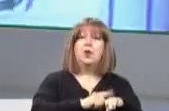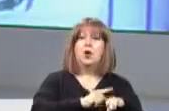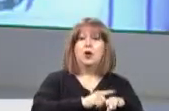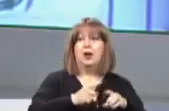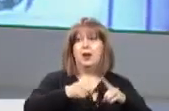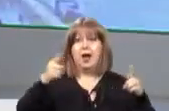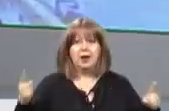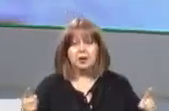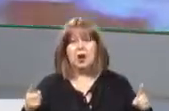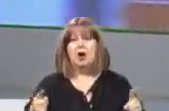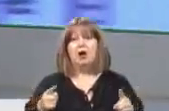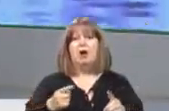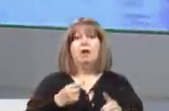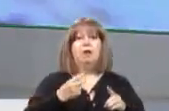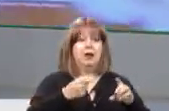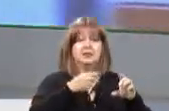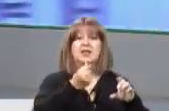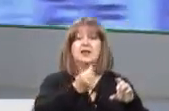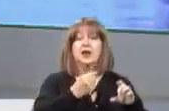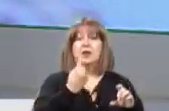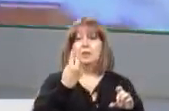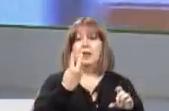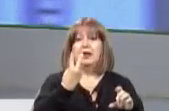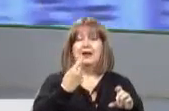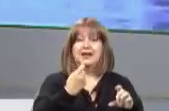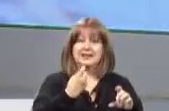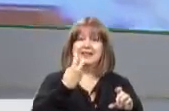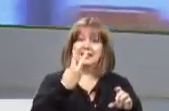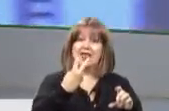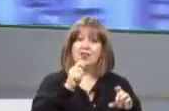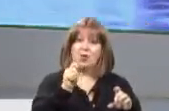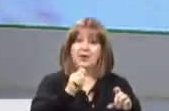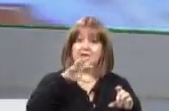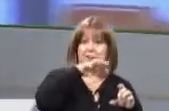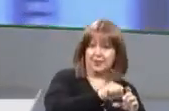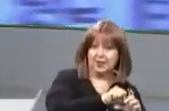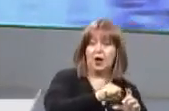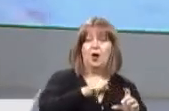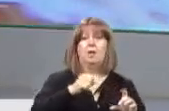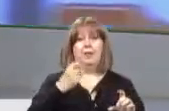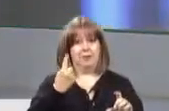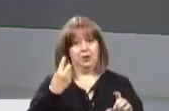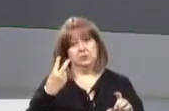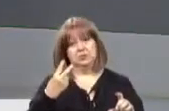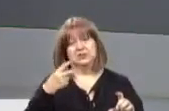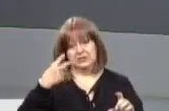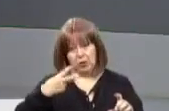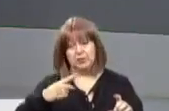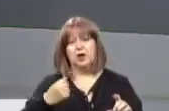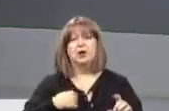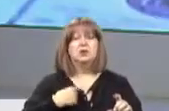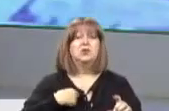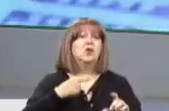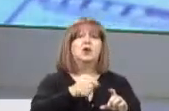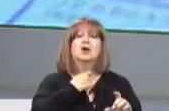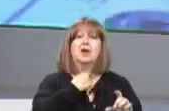que lo necesito ocupar en 1, 2, 3 meses? Claro. Primero. Eso es lo primero que te tenés que preguntar, digamos. Primero. Segundo, ¿cuál es mi